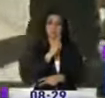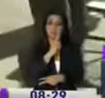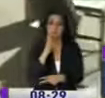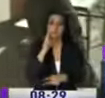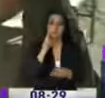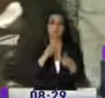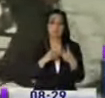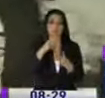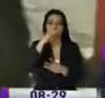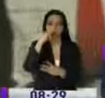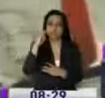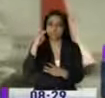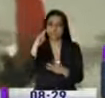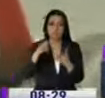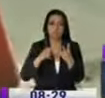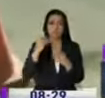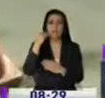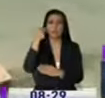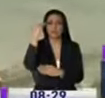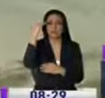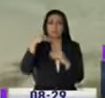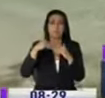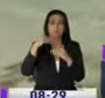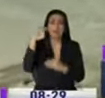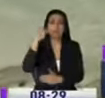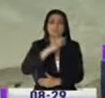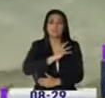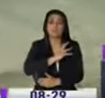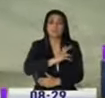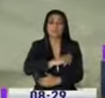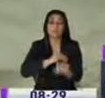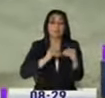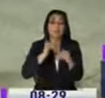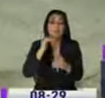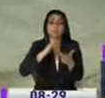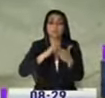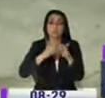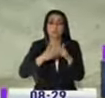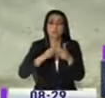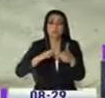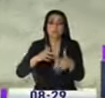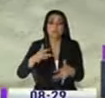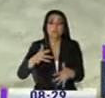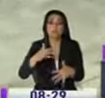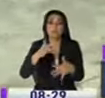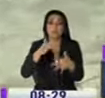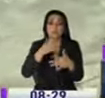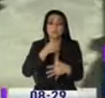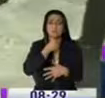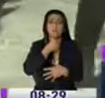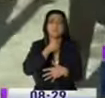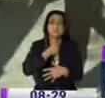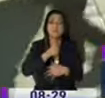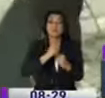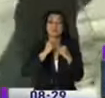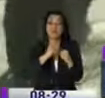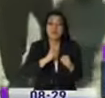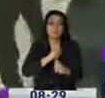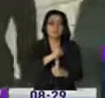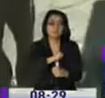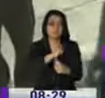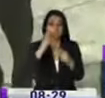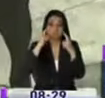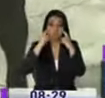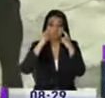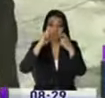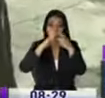niños, y los que están sufriendo ahorita con este problema, el polvo, hay afectaciones visuales